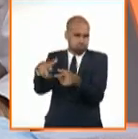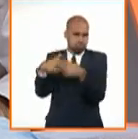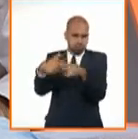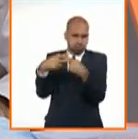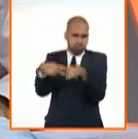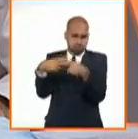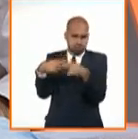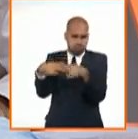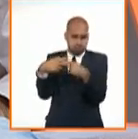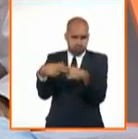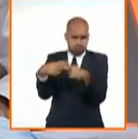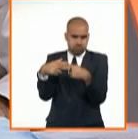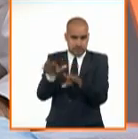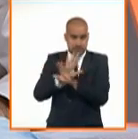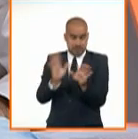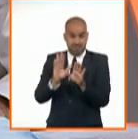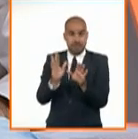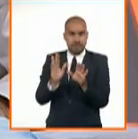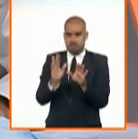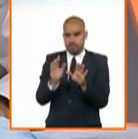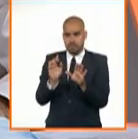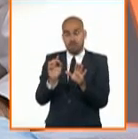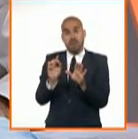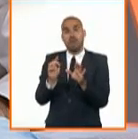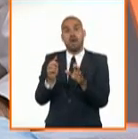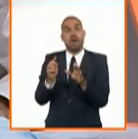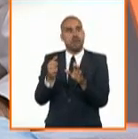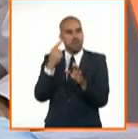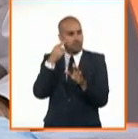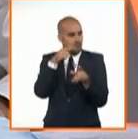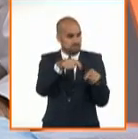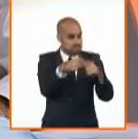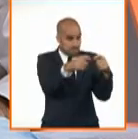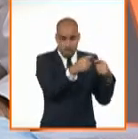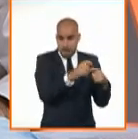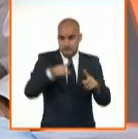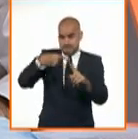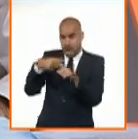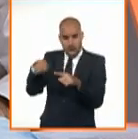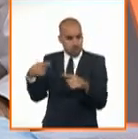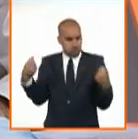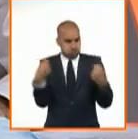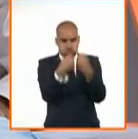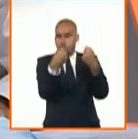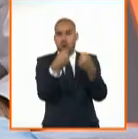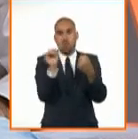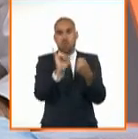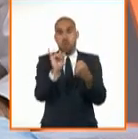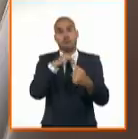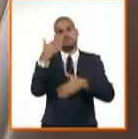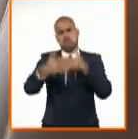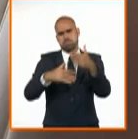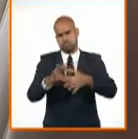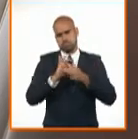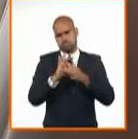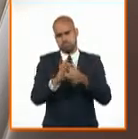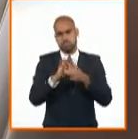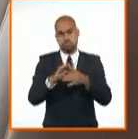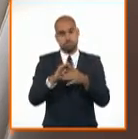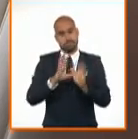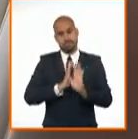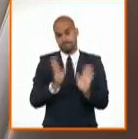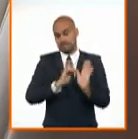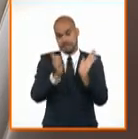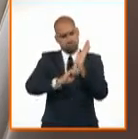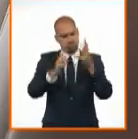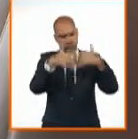en mantenimiento y las continuas averías son la causa fundamental de las interrupciones y también estamos habla dos principales fuentes son las